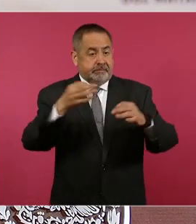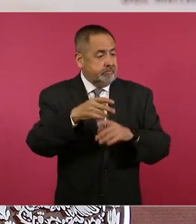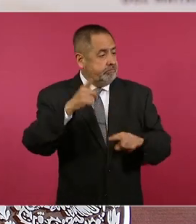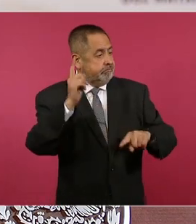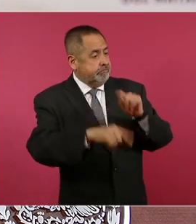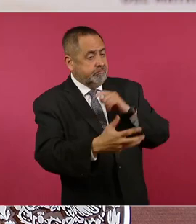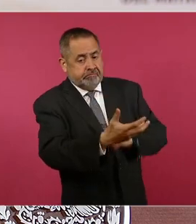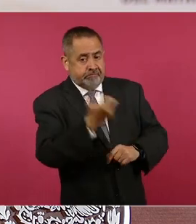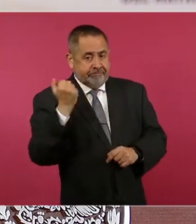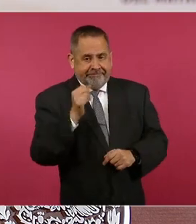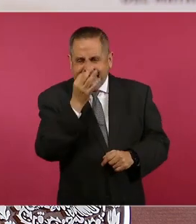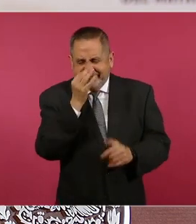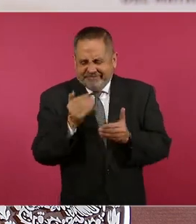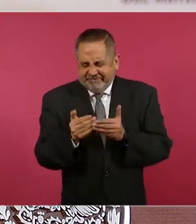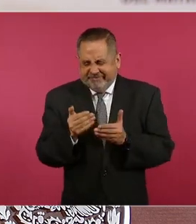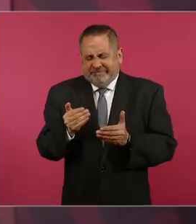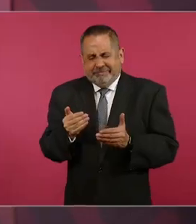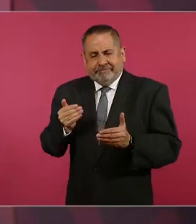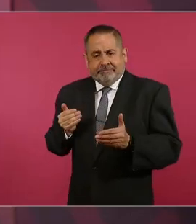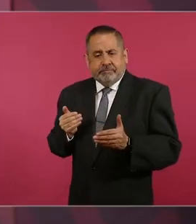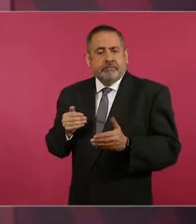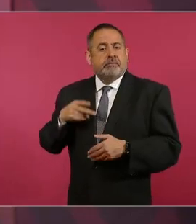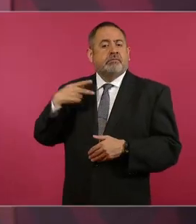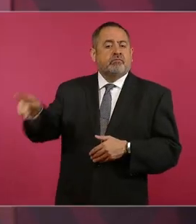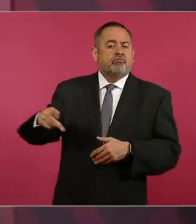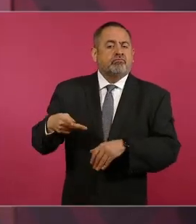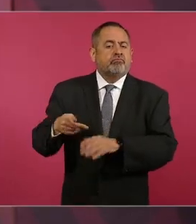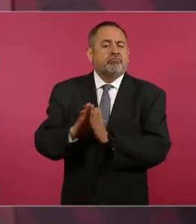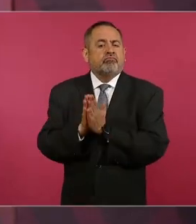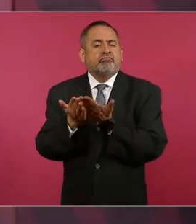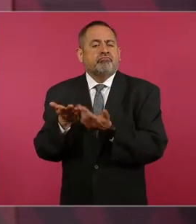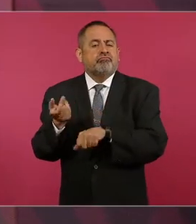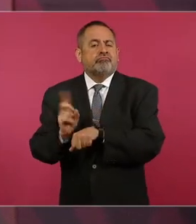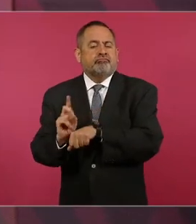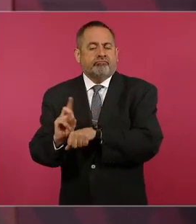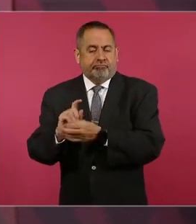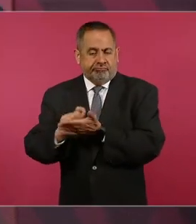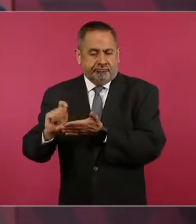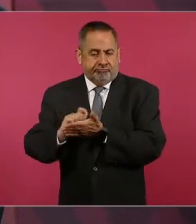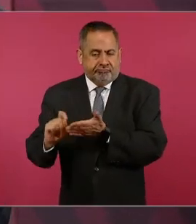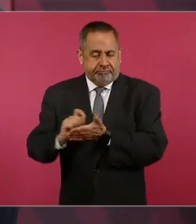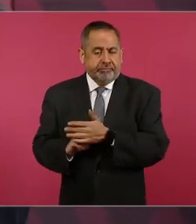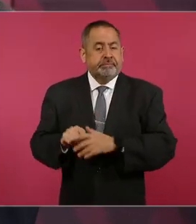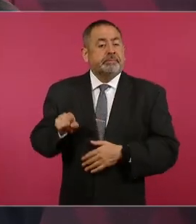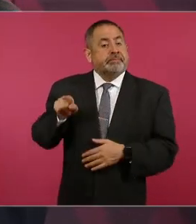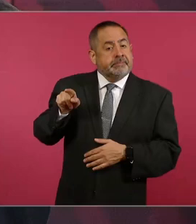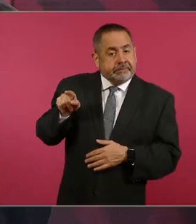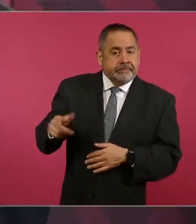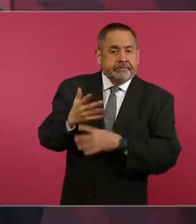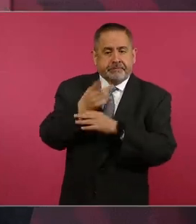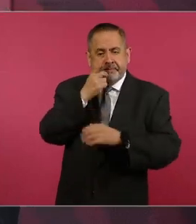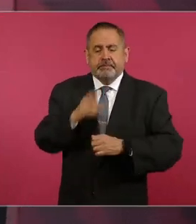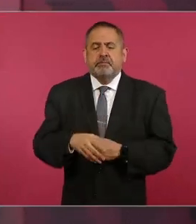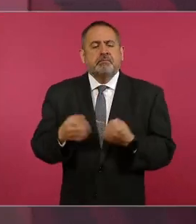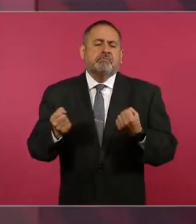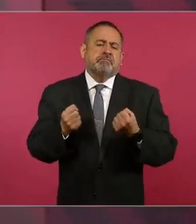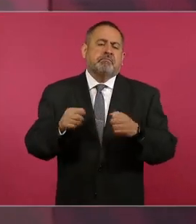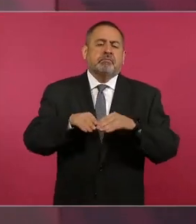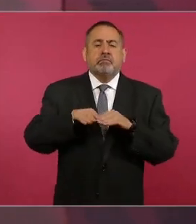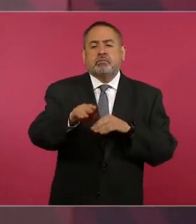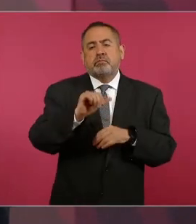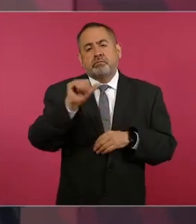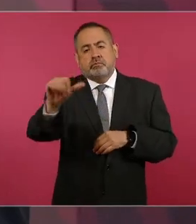anotó en su diario que sobre la carretera, en las cercanías de